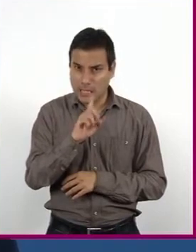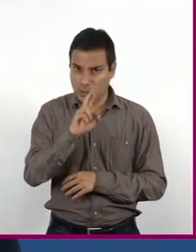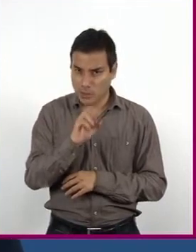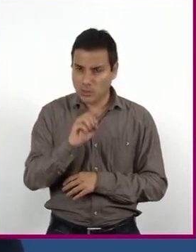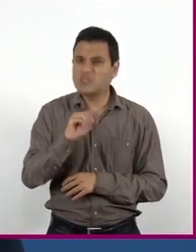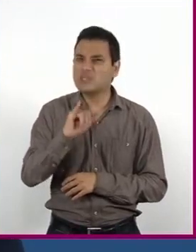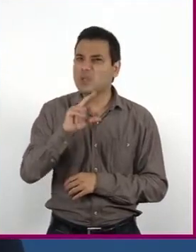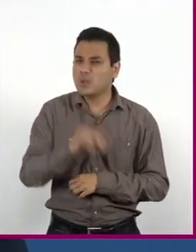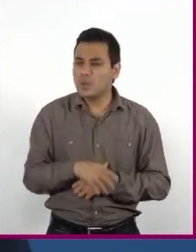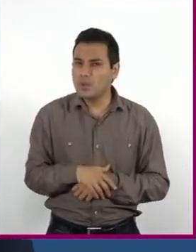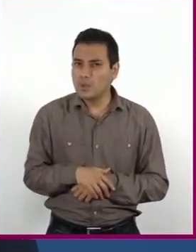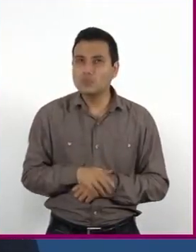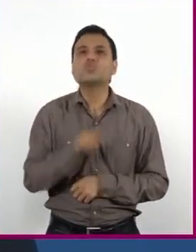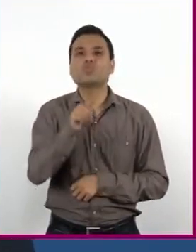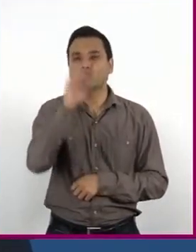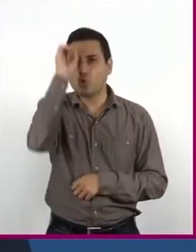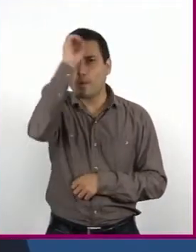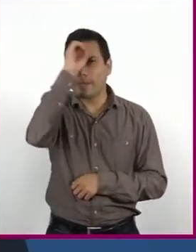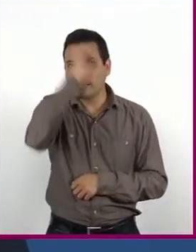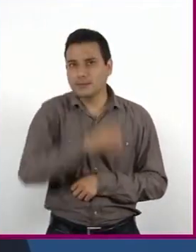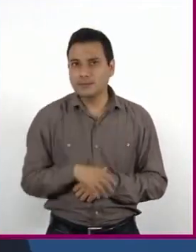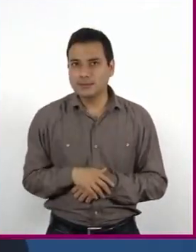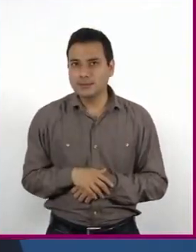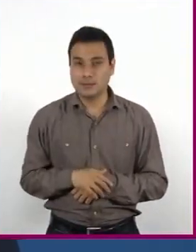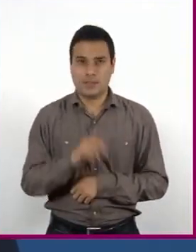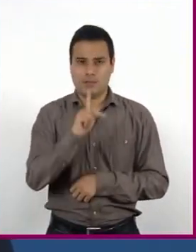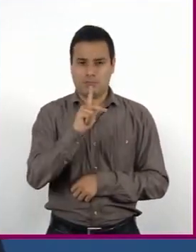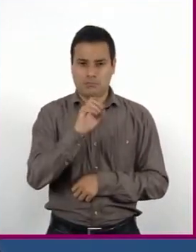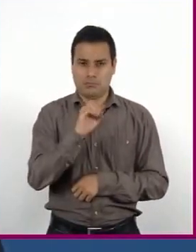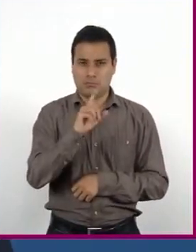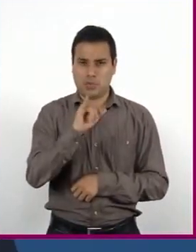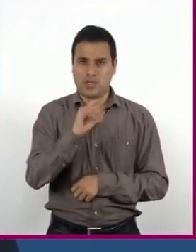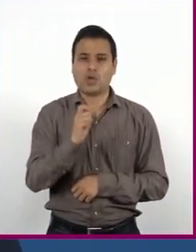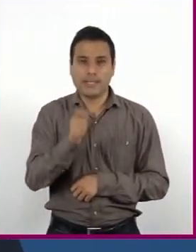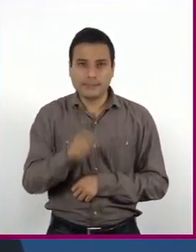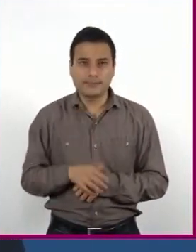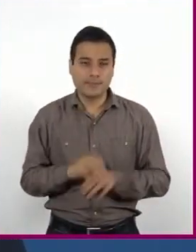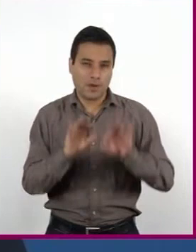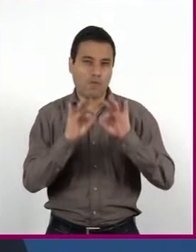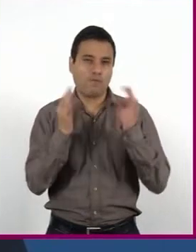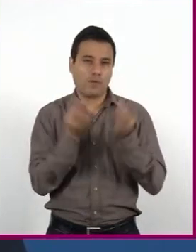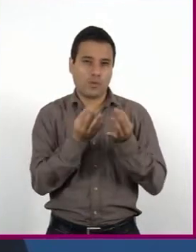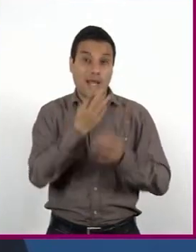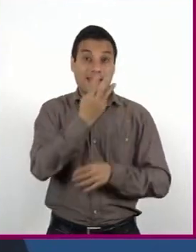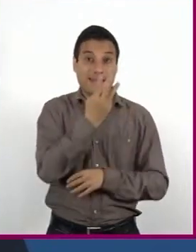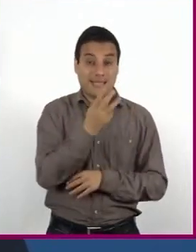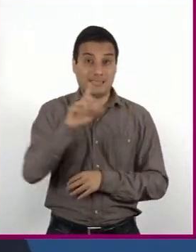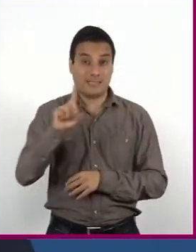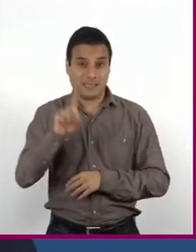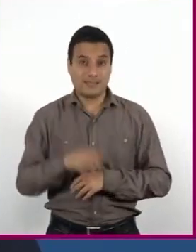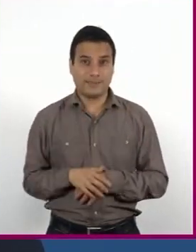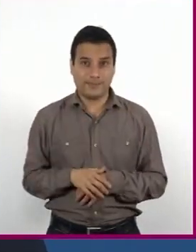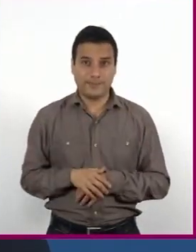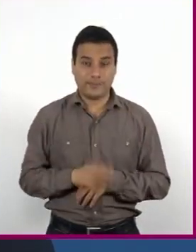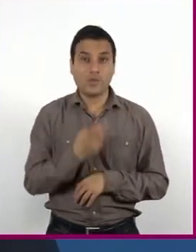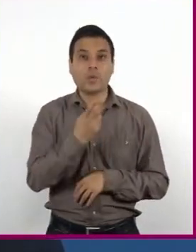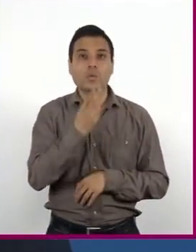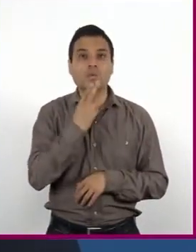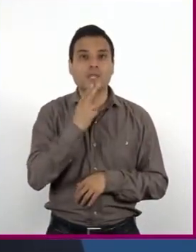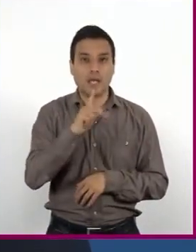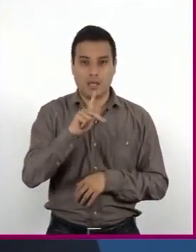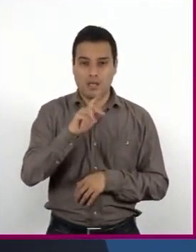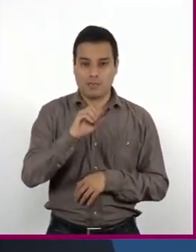En matemáticas, un poliedro es un cuerpo geométrico tridimensional cuyas caras son polígonos.